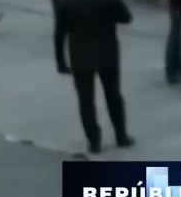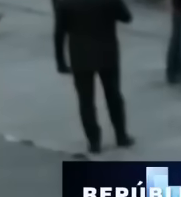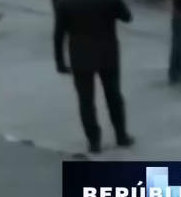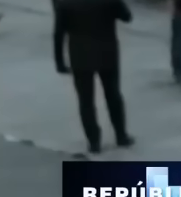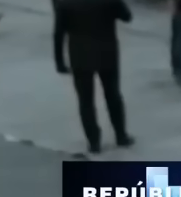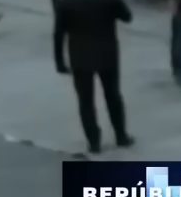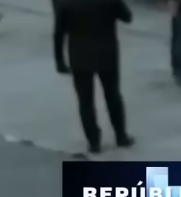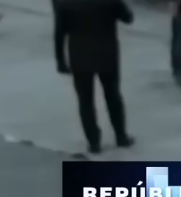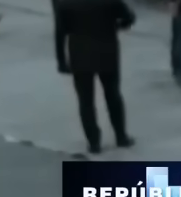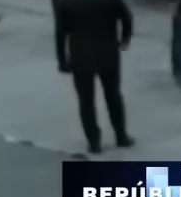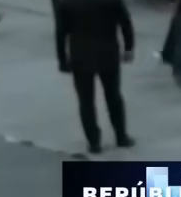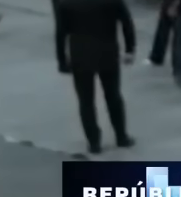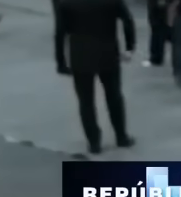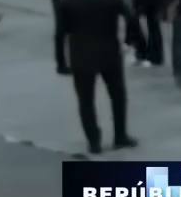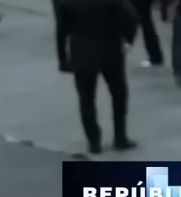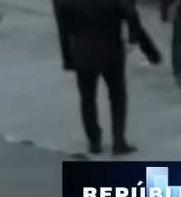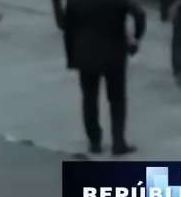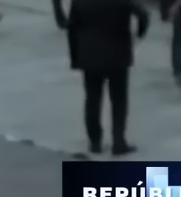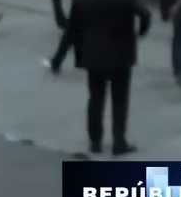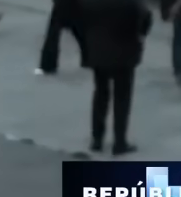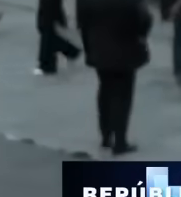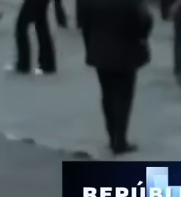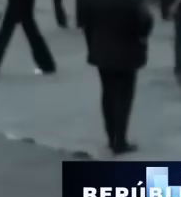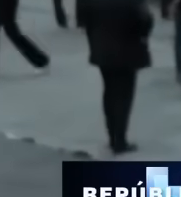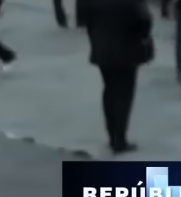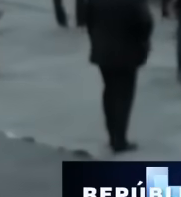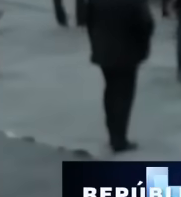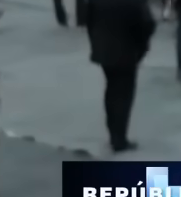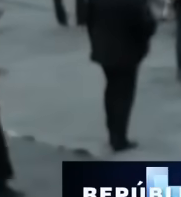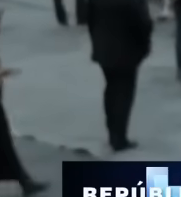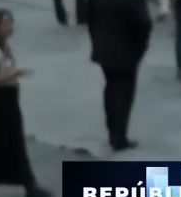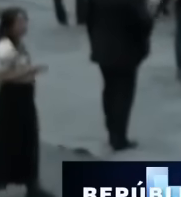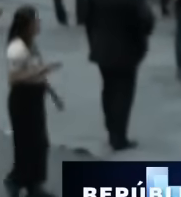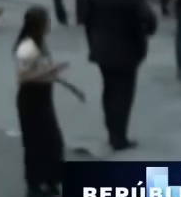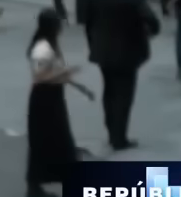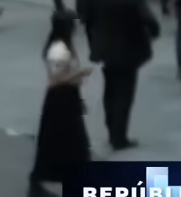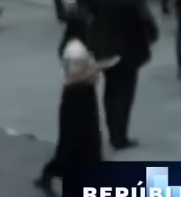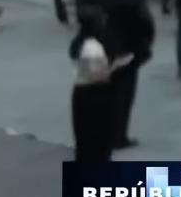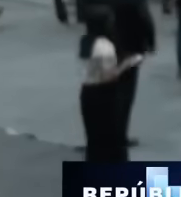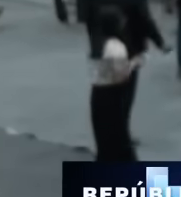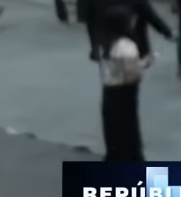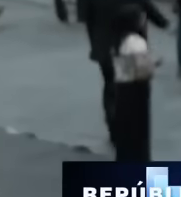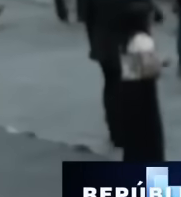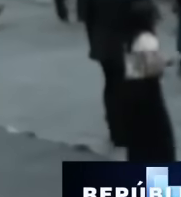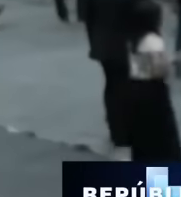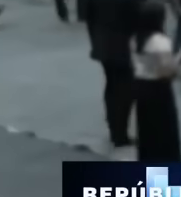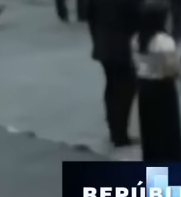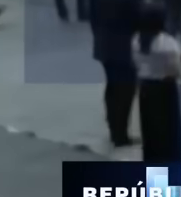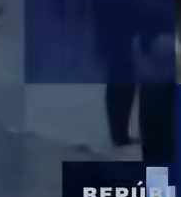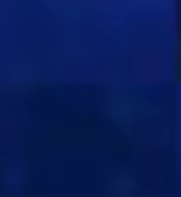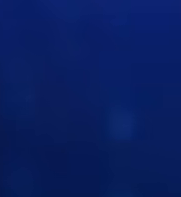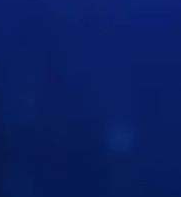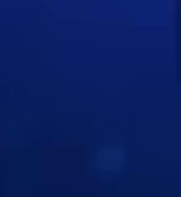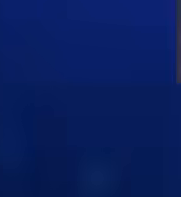El grupo parlamentario del PRI pidió que se tomara en cuenta su propuesta de que hacen falta más jueces en el país. Veamos.